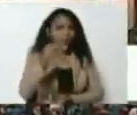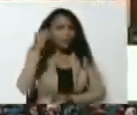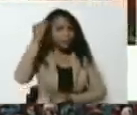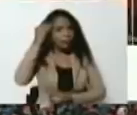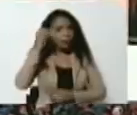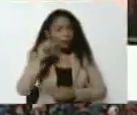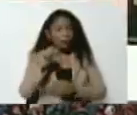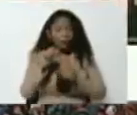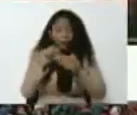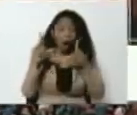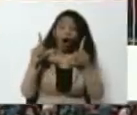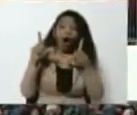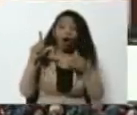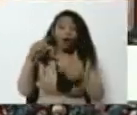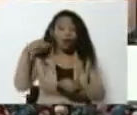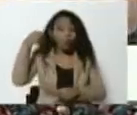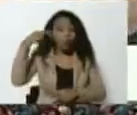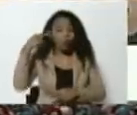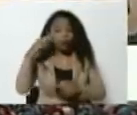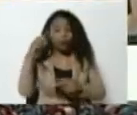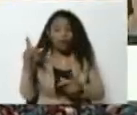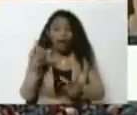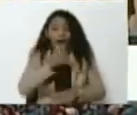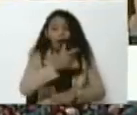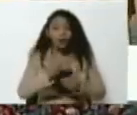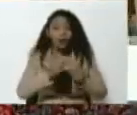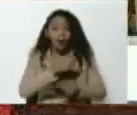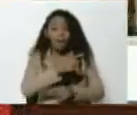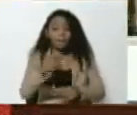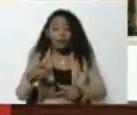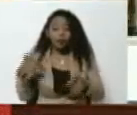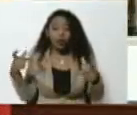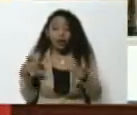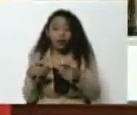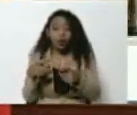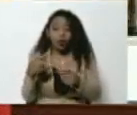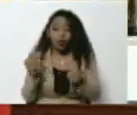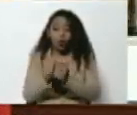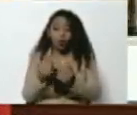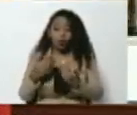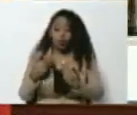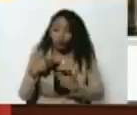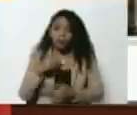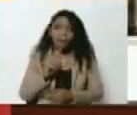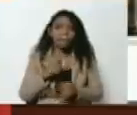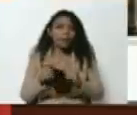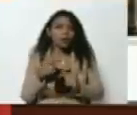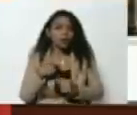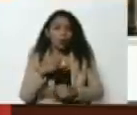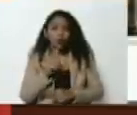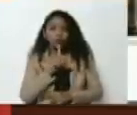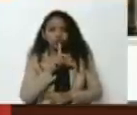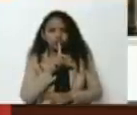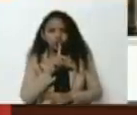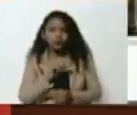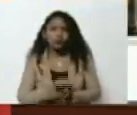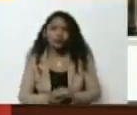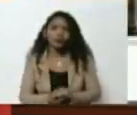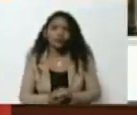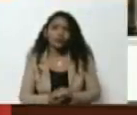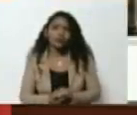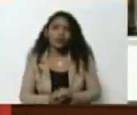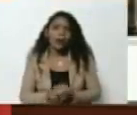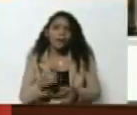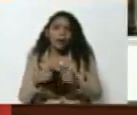locos si saben la gente que se reúne con nosotros. Pero en silencio, yo lo hago. No, pero si me